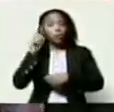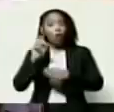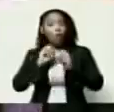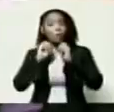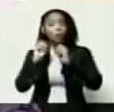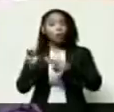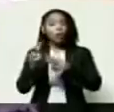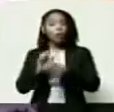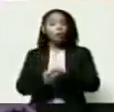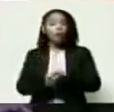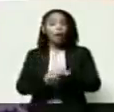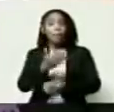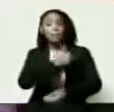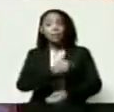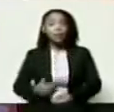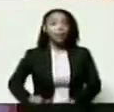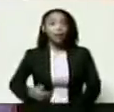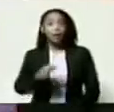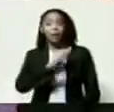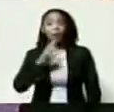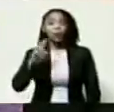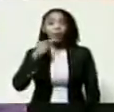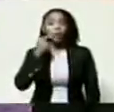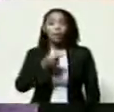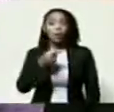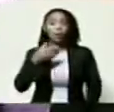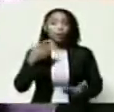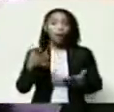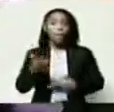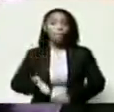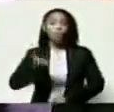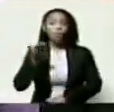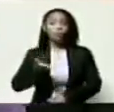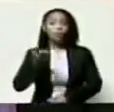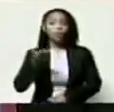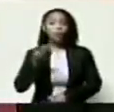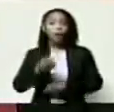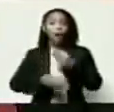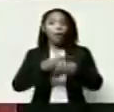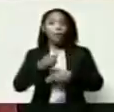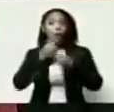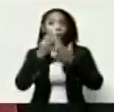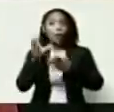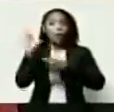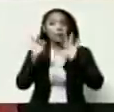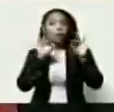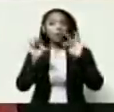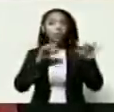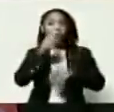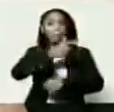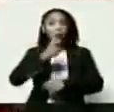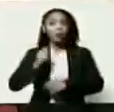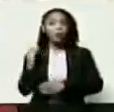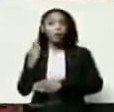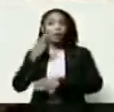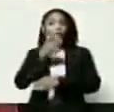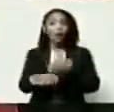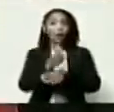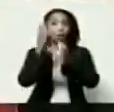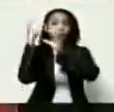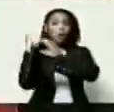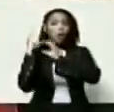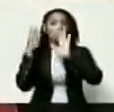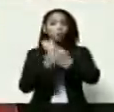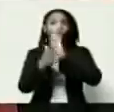oportunidad el presidente de la República dijo que era importante hacer una buena selección de las personas que van para los cargos, sobre todo